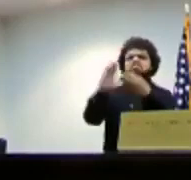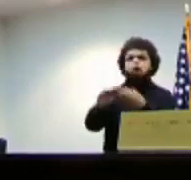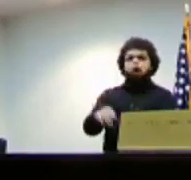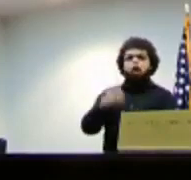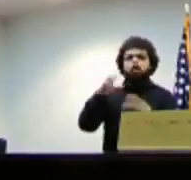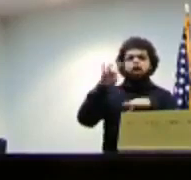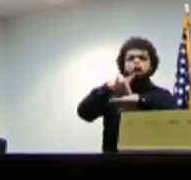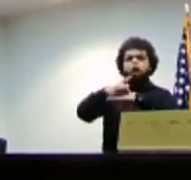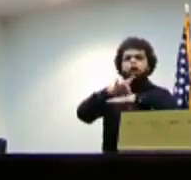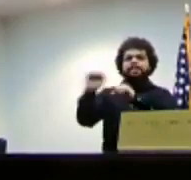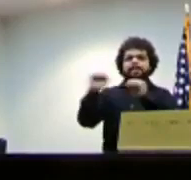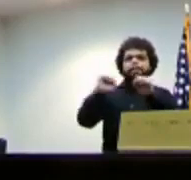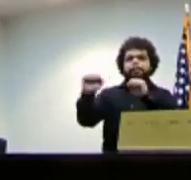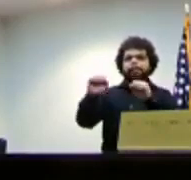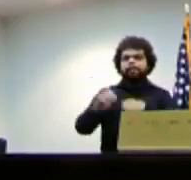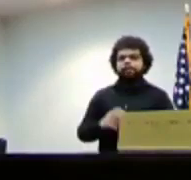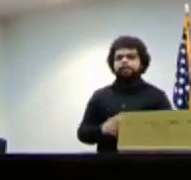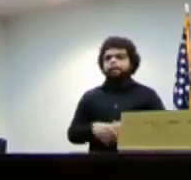terremoto del... Sí. De...